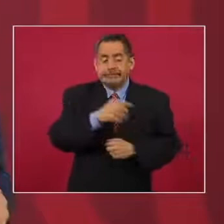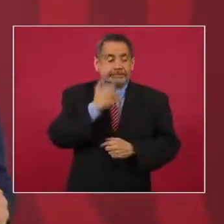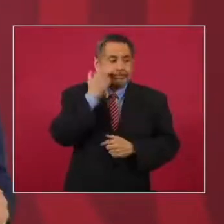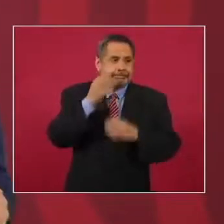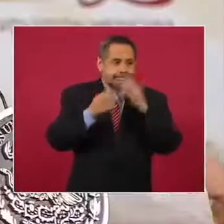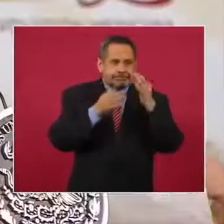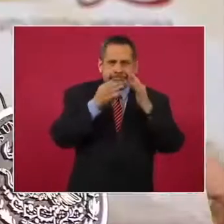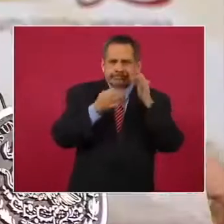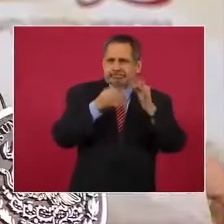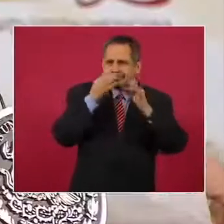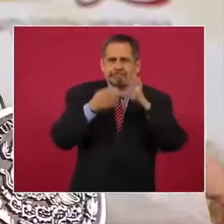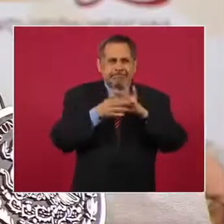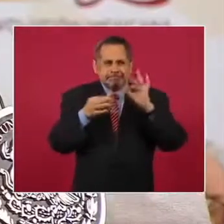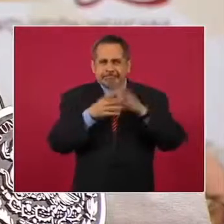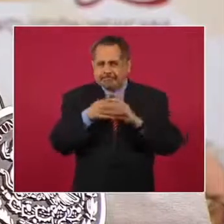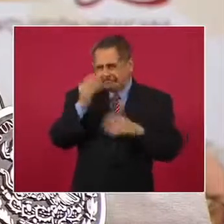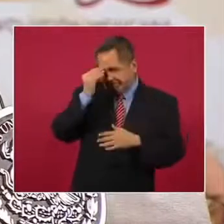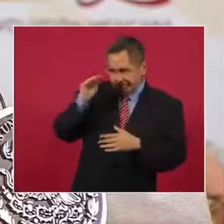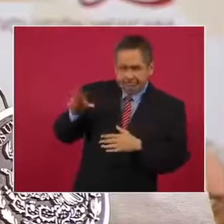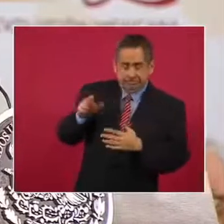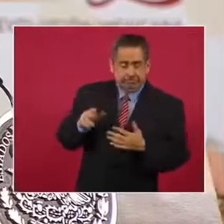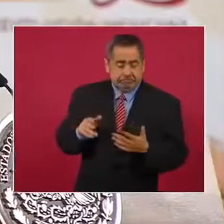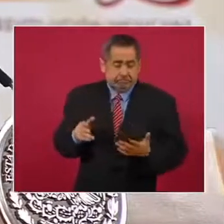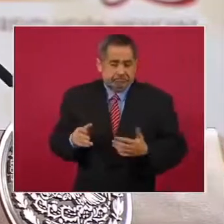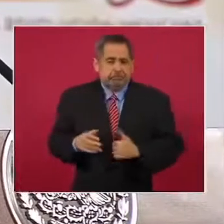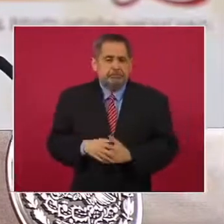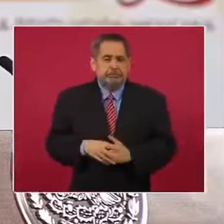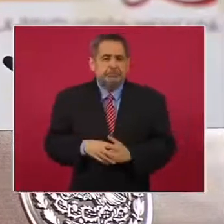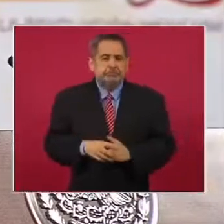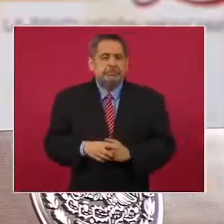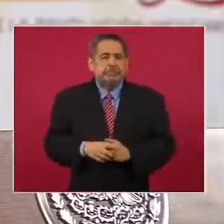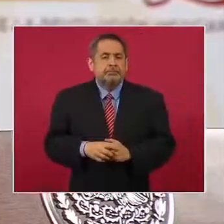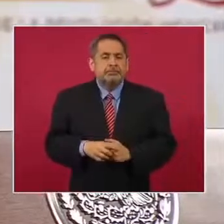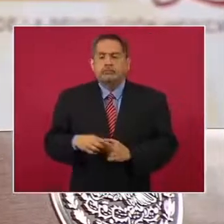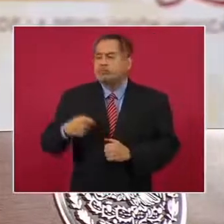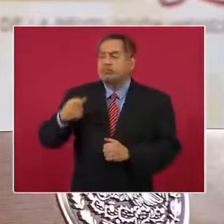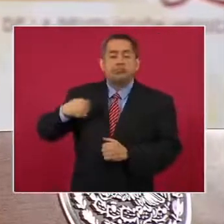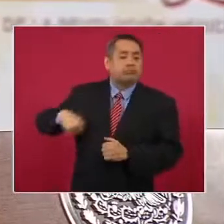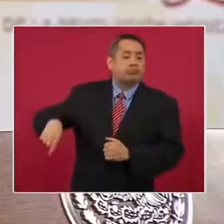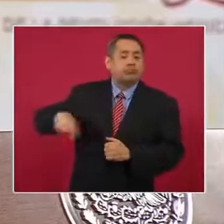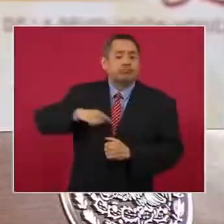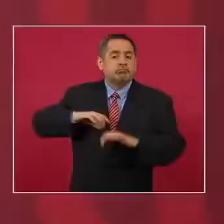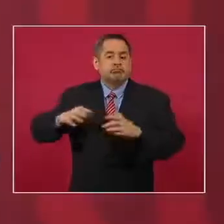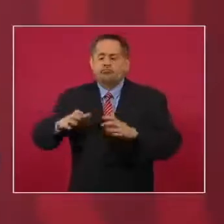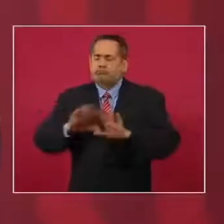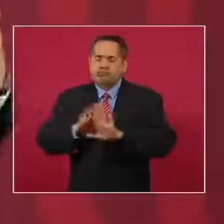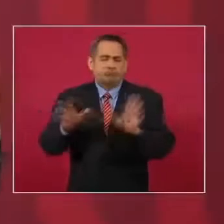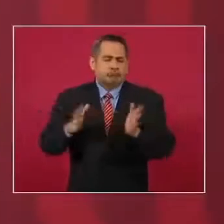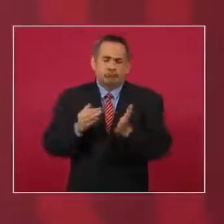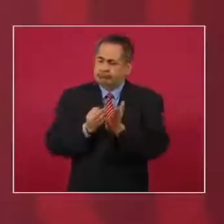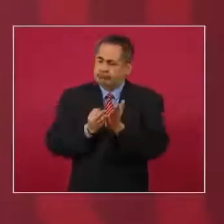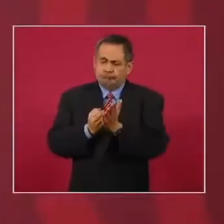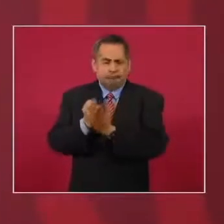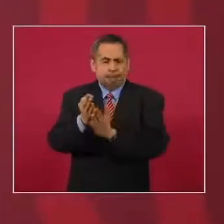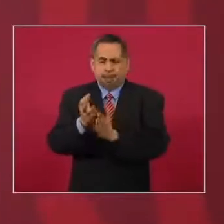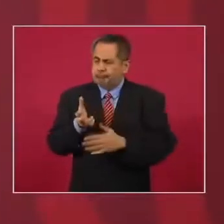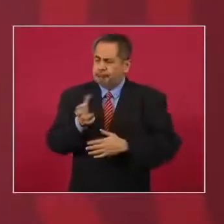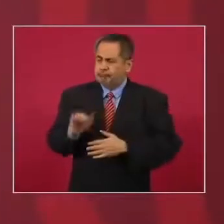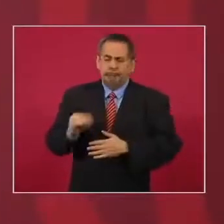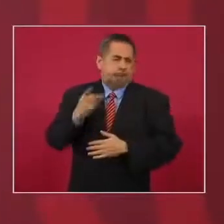mediática porque nosotros tenemos una postura política